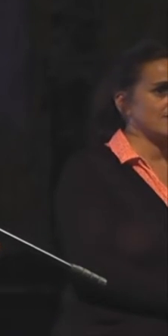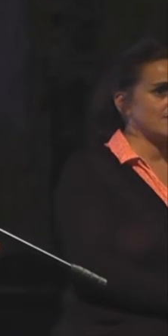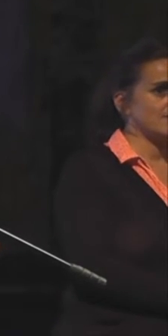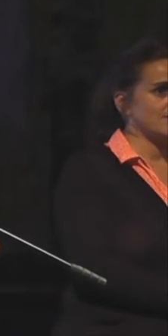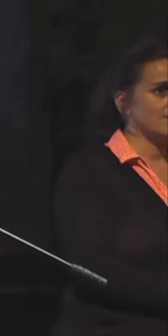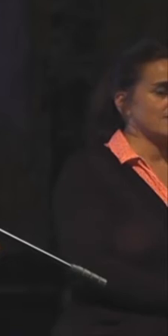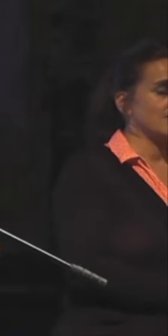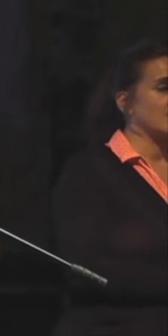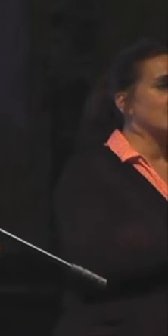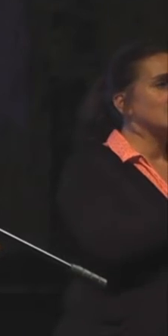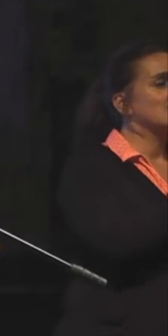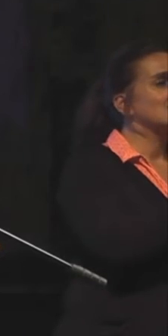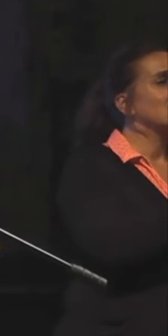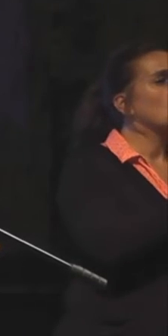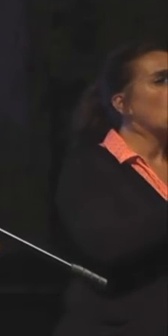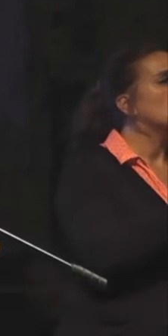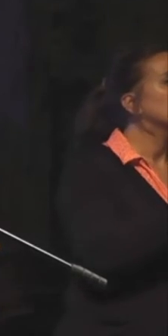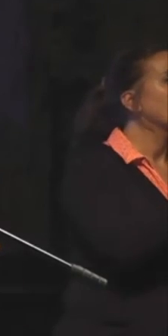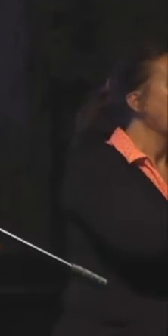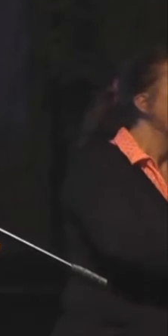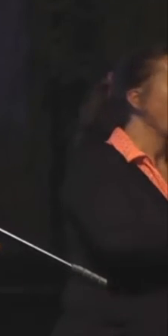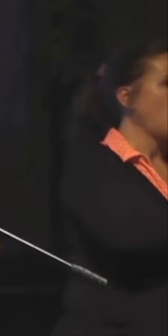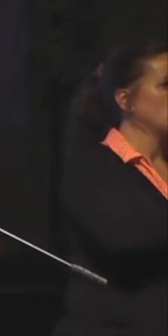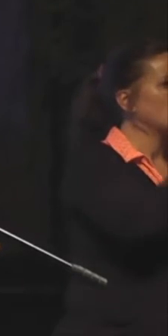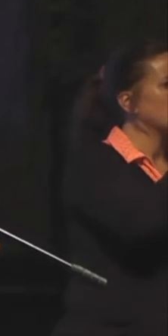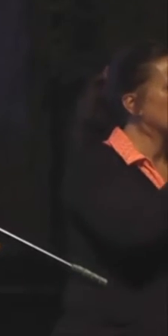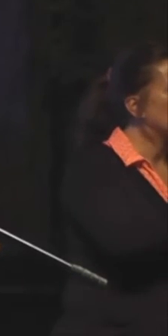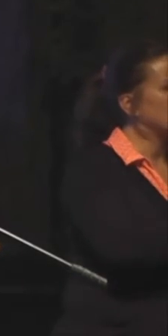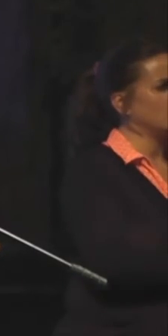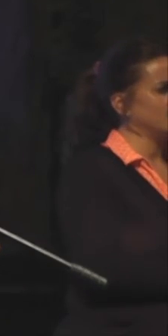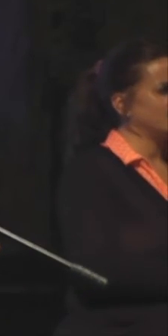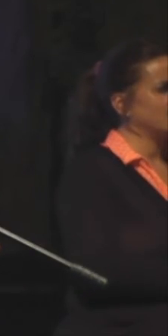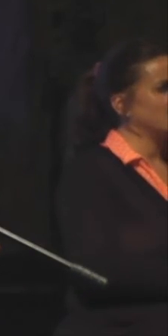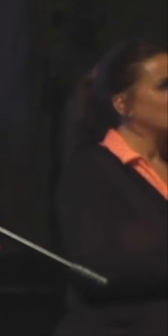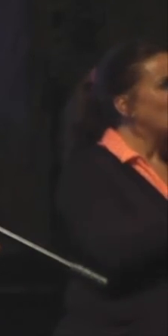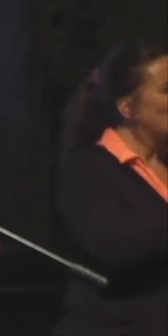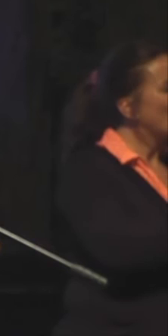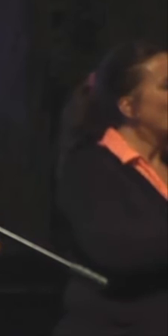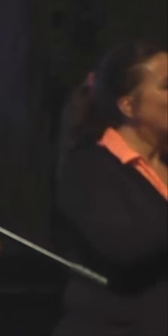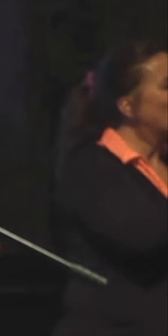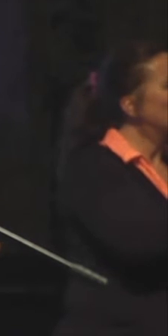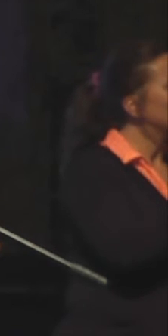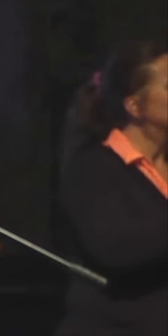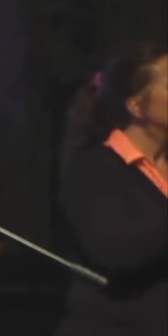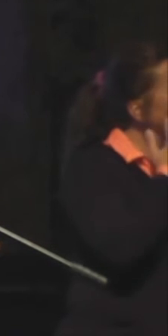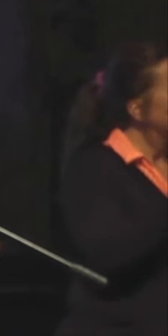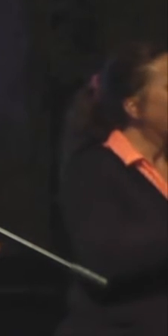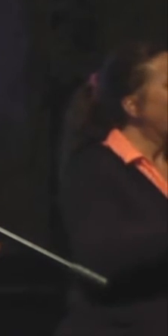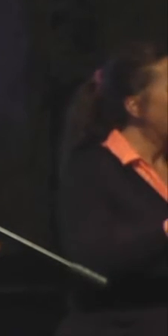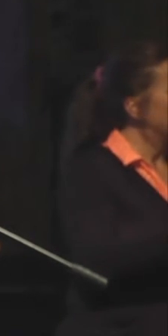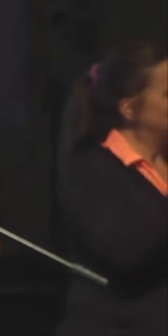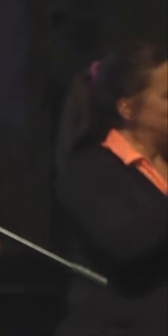180 años de historia y hablar de esta enorme figura miren en